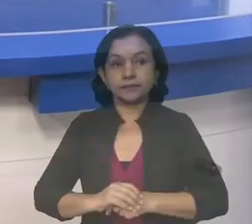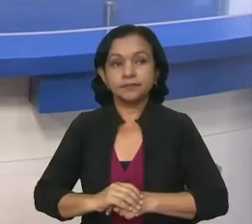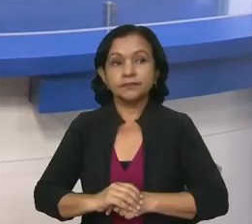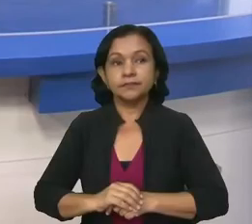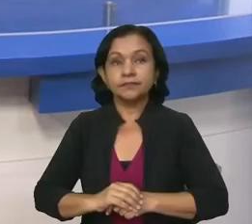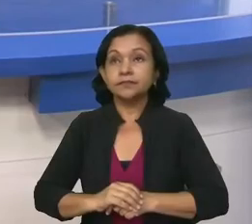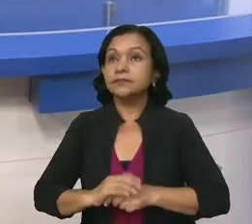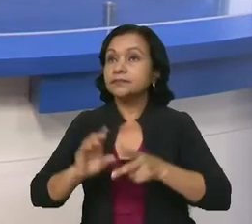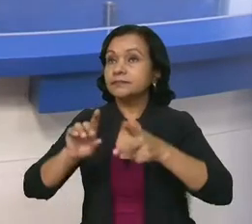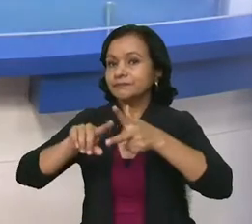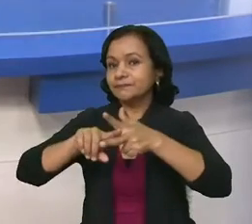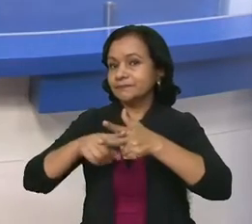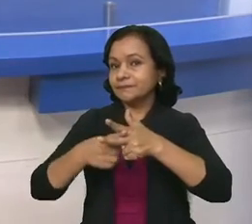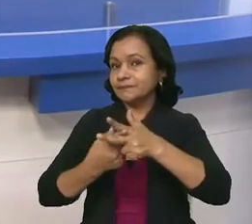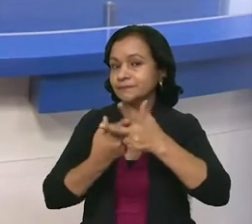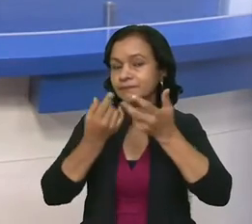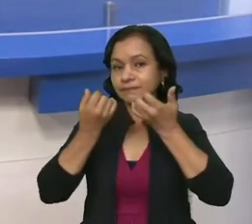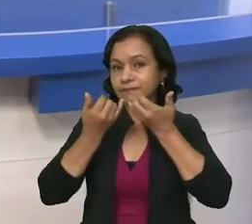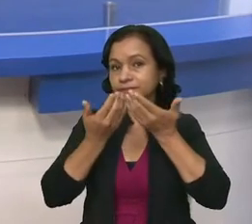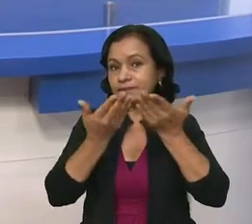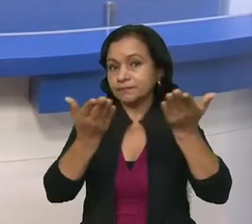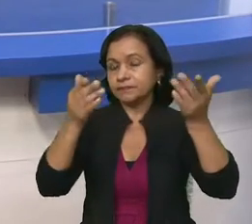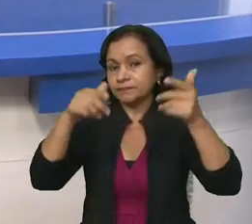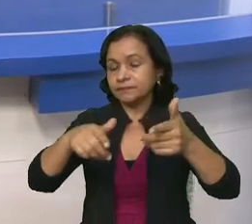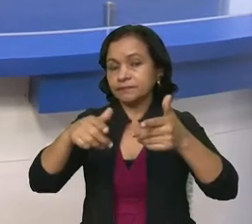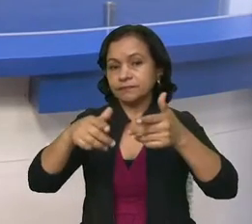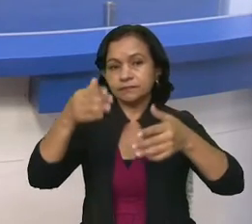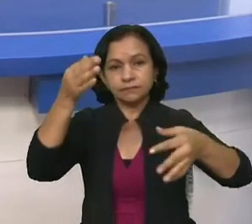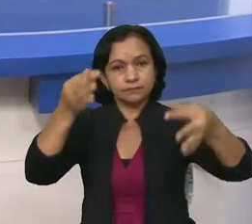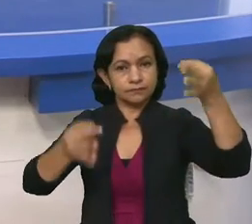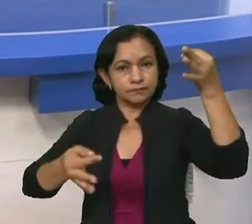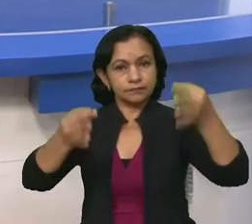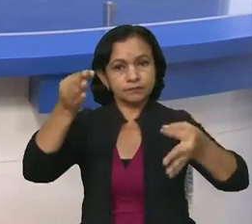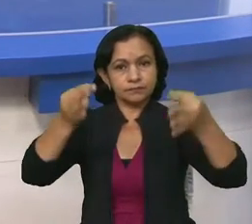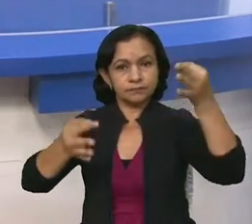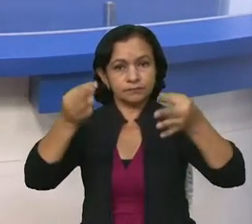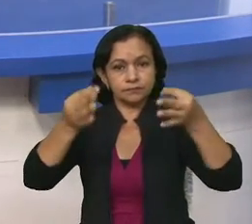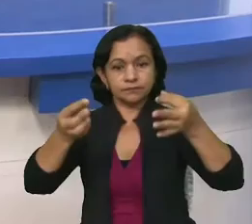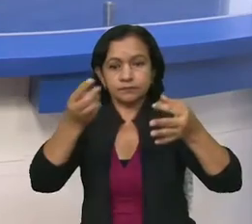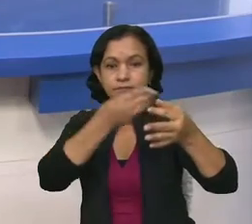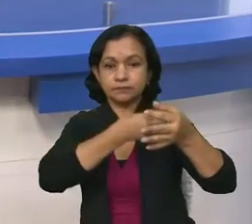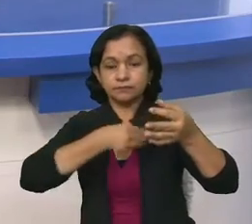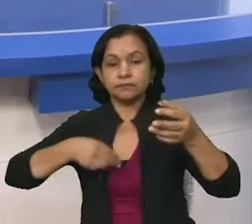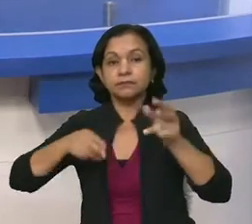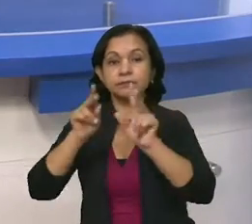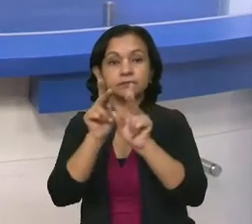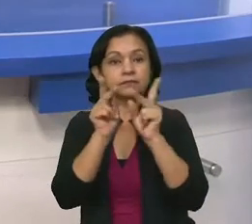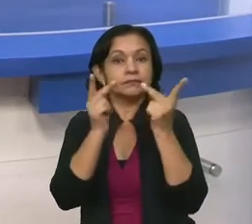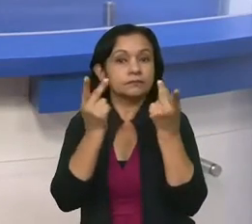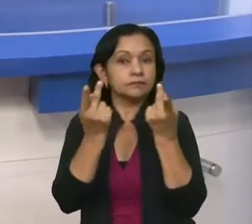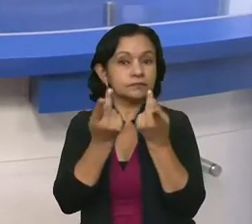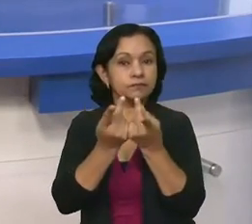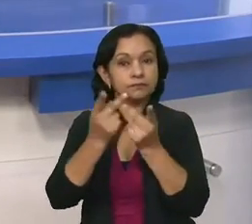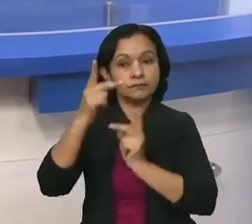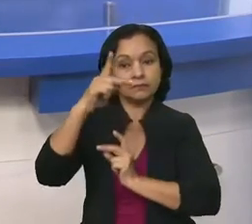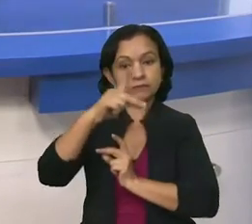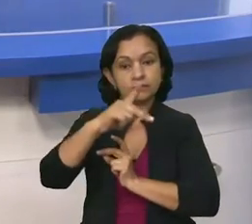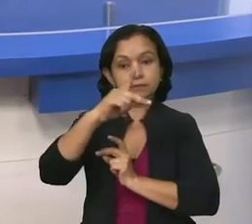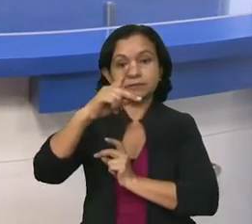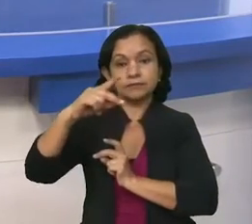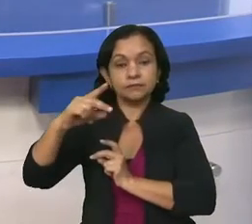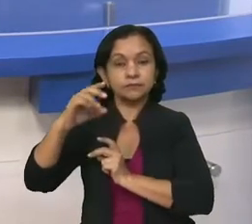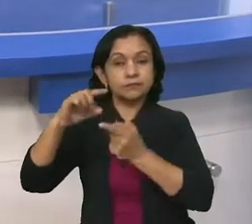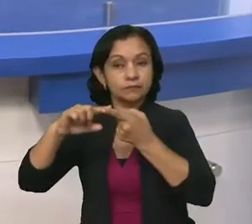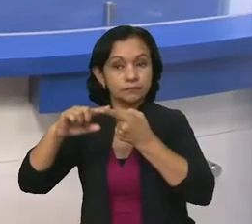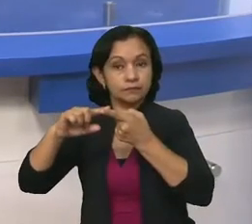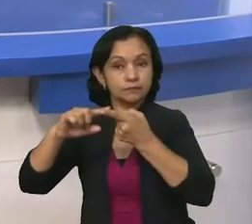acompañar. Iniciando con las informaciones, la Corte Suprema de Justicia, el Ministerio Público y la Procuraduría General de la